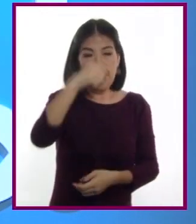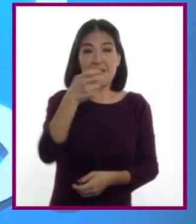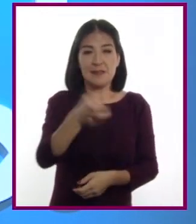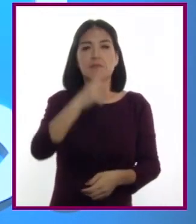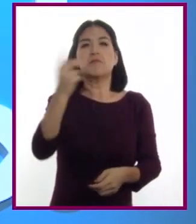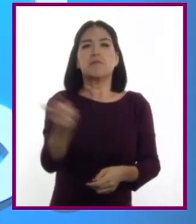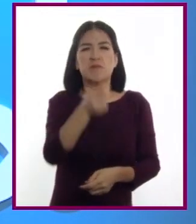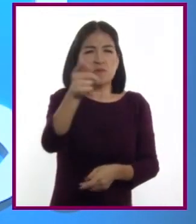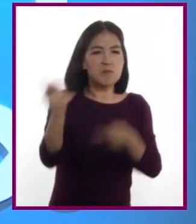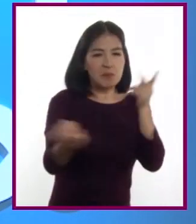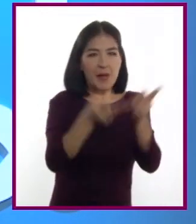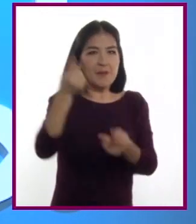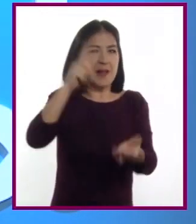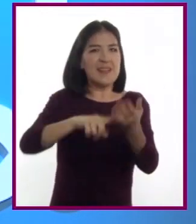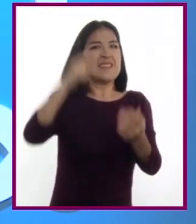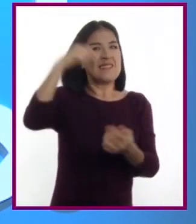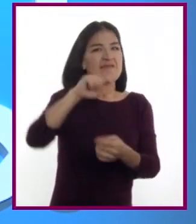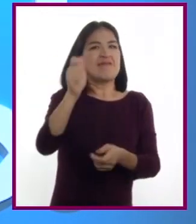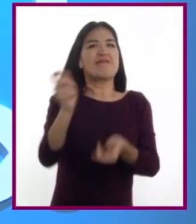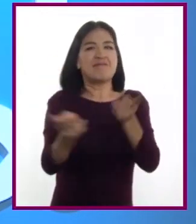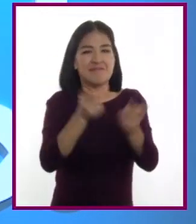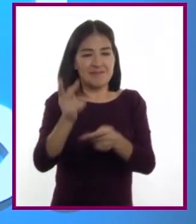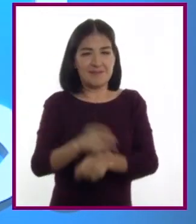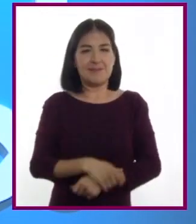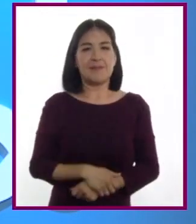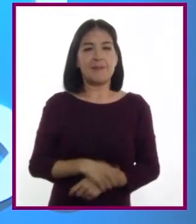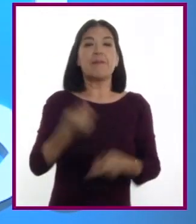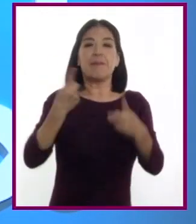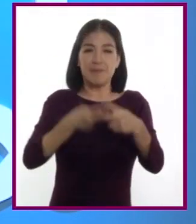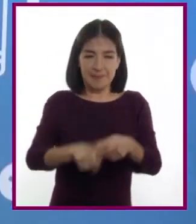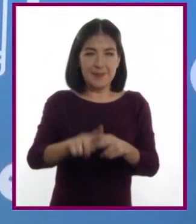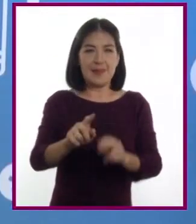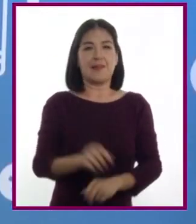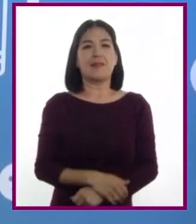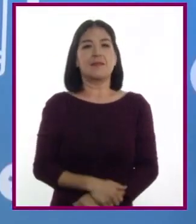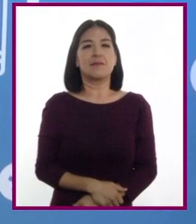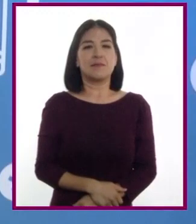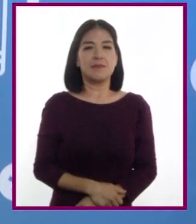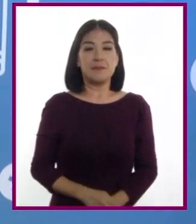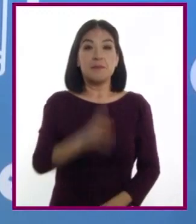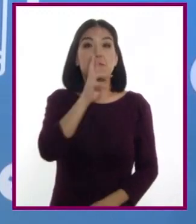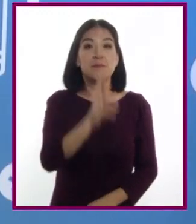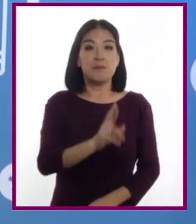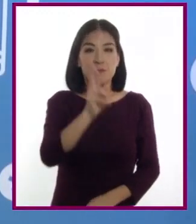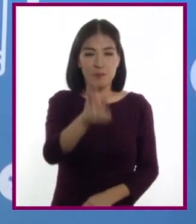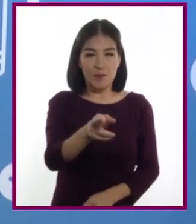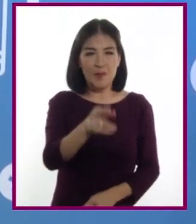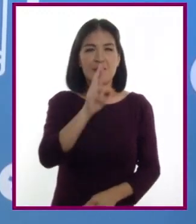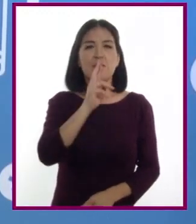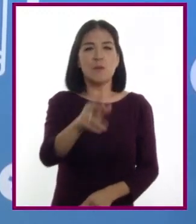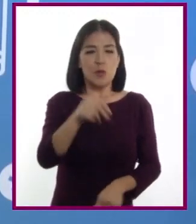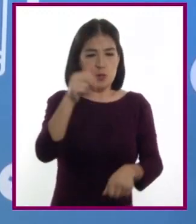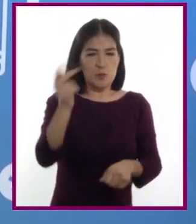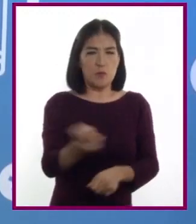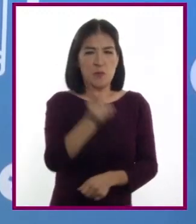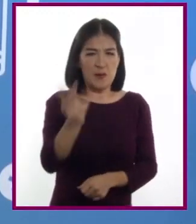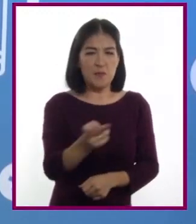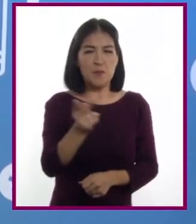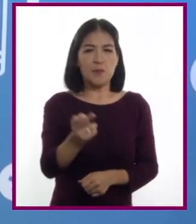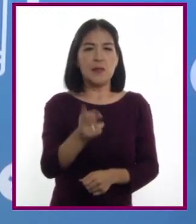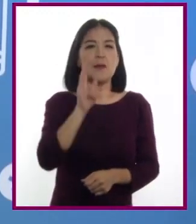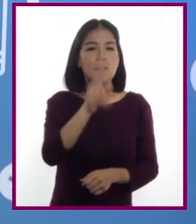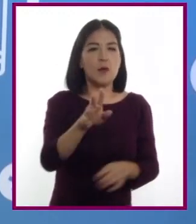preguntas que seguramente ya se están haciendo. Comencemos. Para responder las preguntas, simularemos